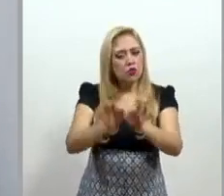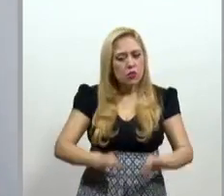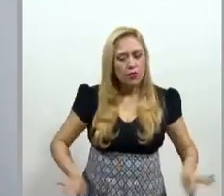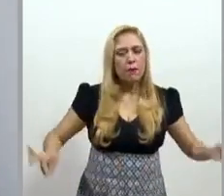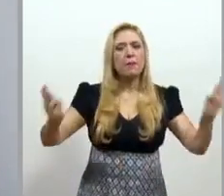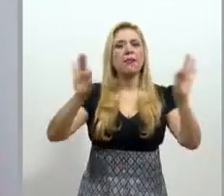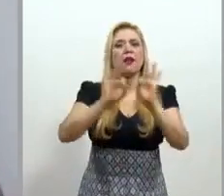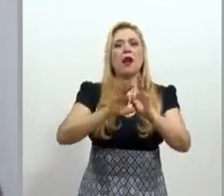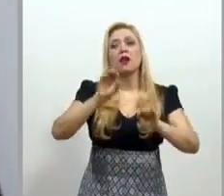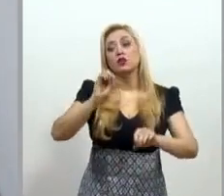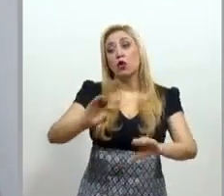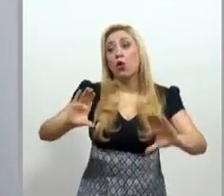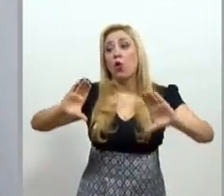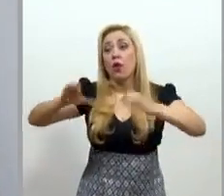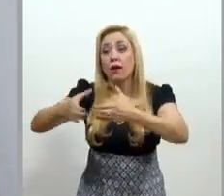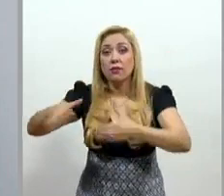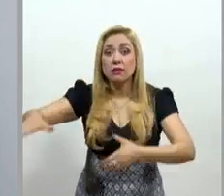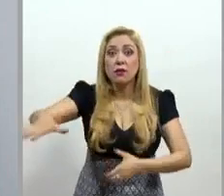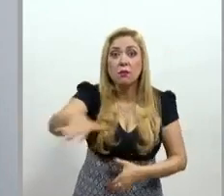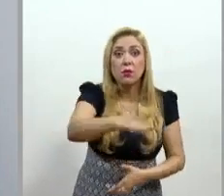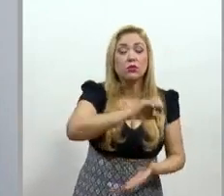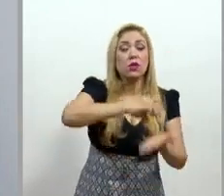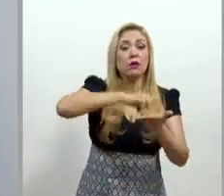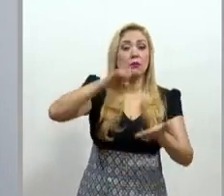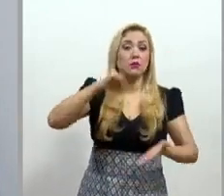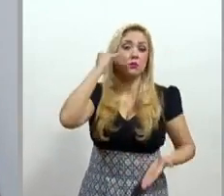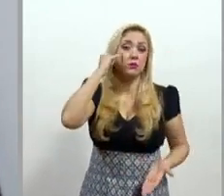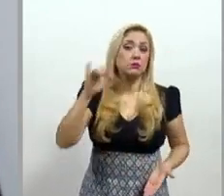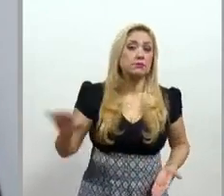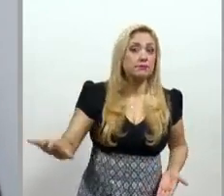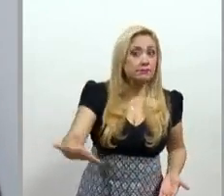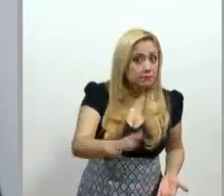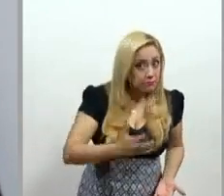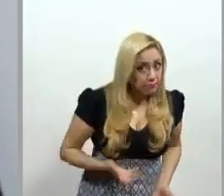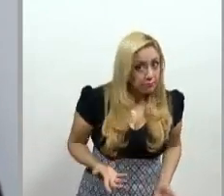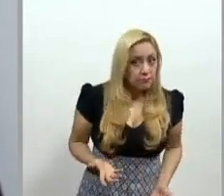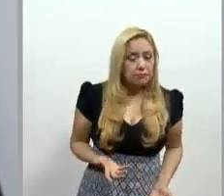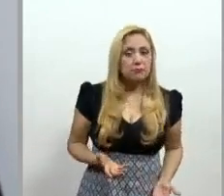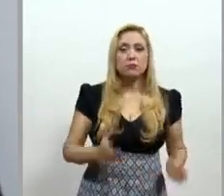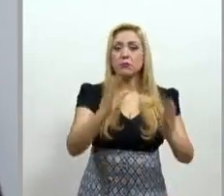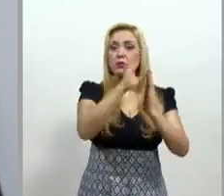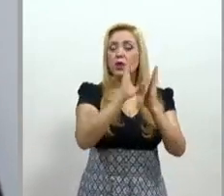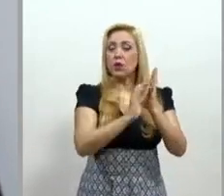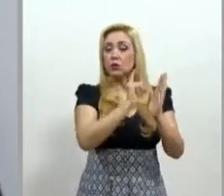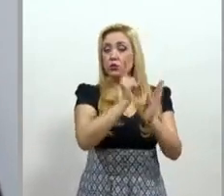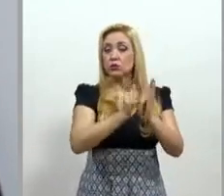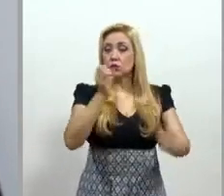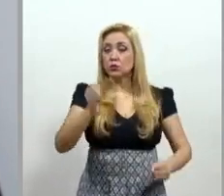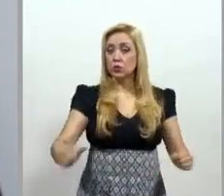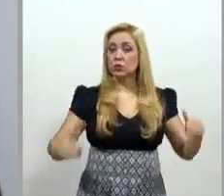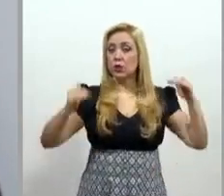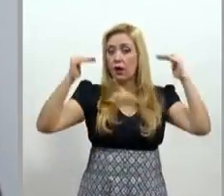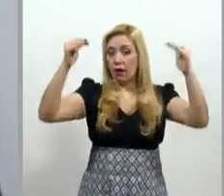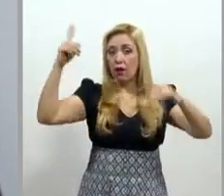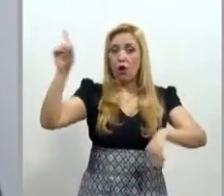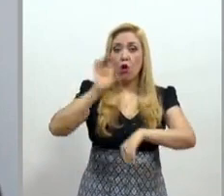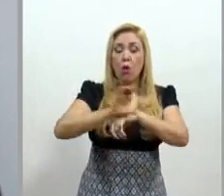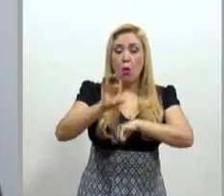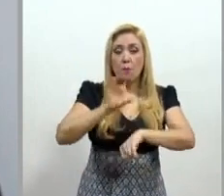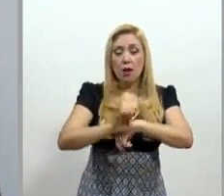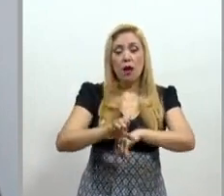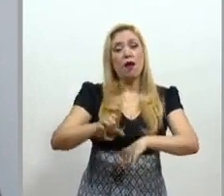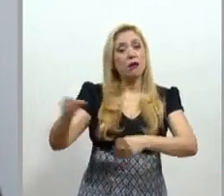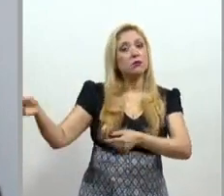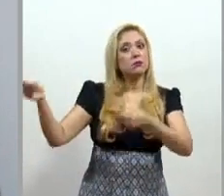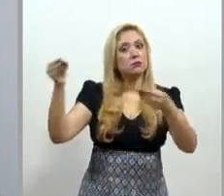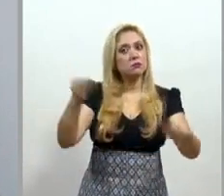derechos colectivos cuando se relacionan con cuestiones ambientales. La Corte Constitucional de Colombia falló un caso emblemático que le